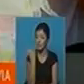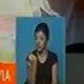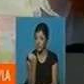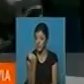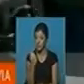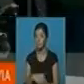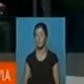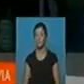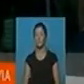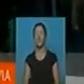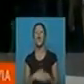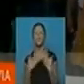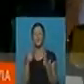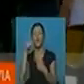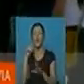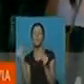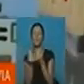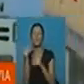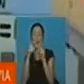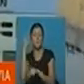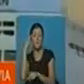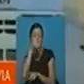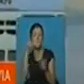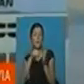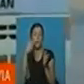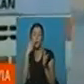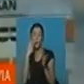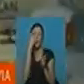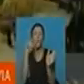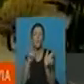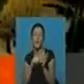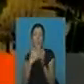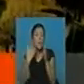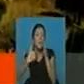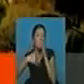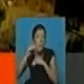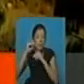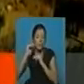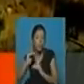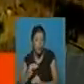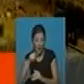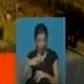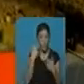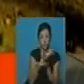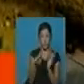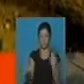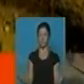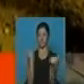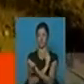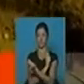logrando arrancar a Bolivia del estigma de ser uno de los países más atrasados de la región.